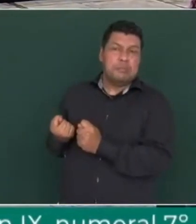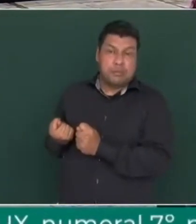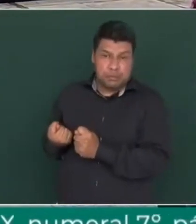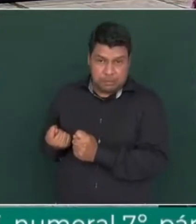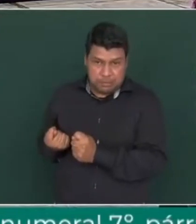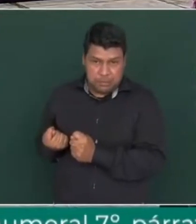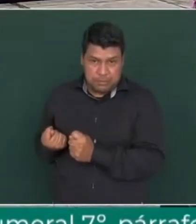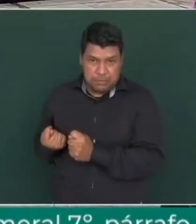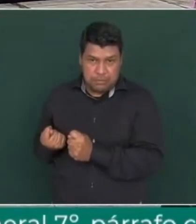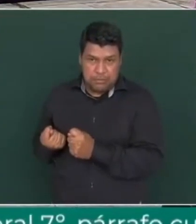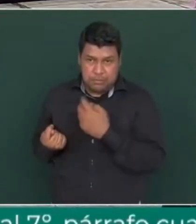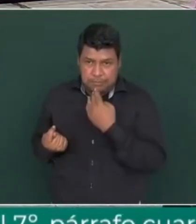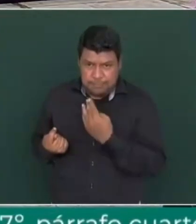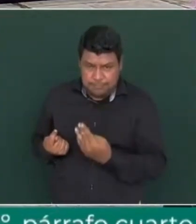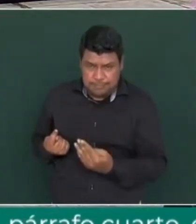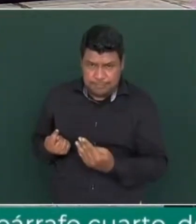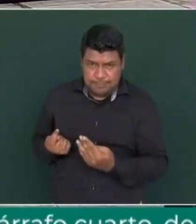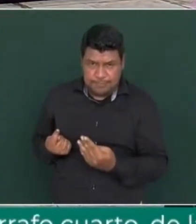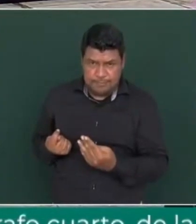¿Saben que todos estos tecnócratas